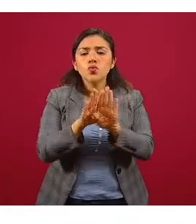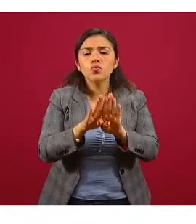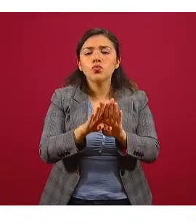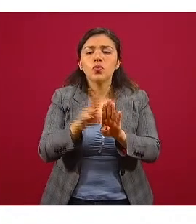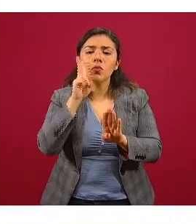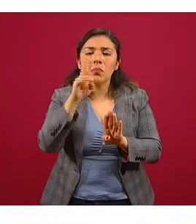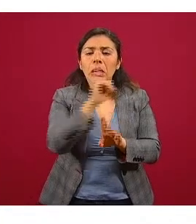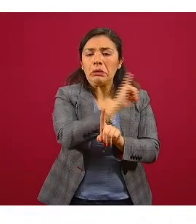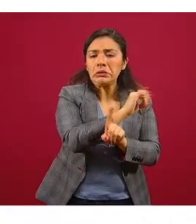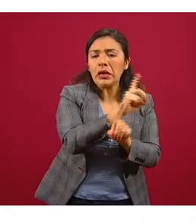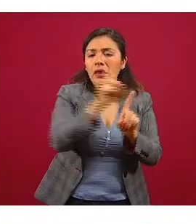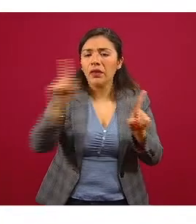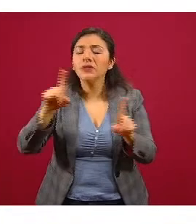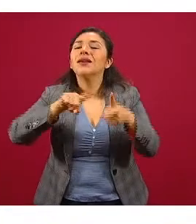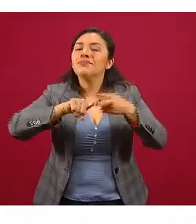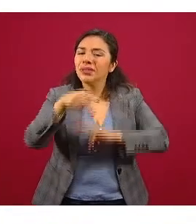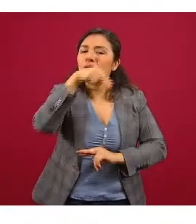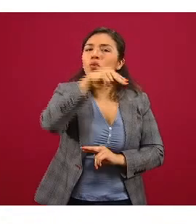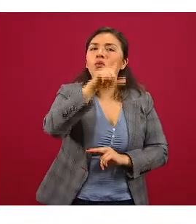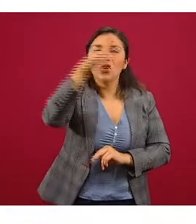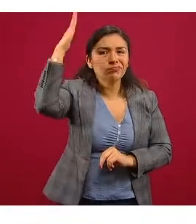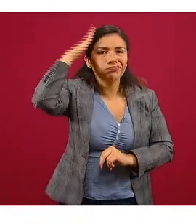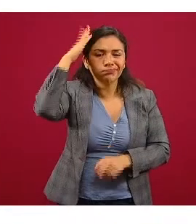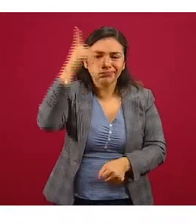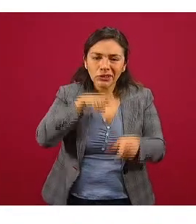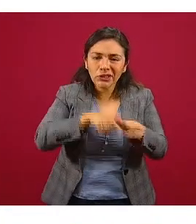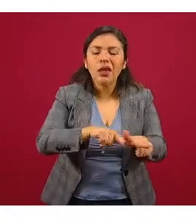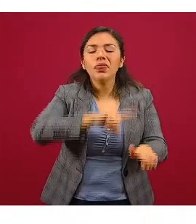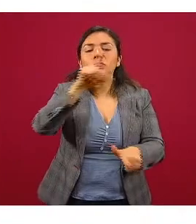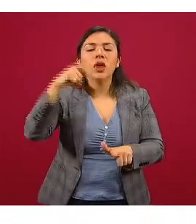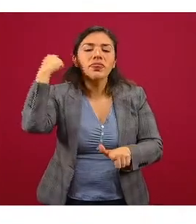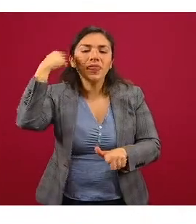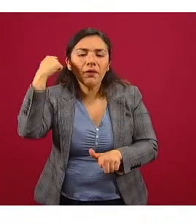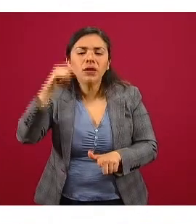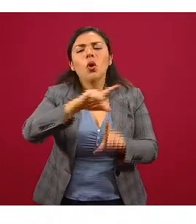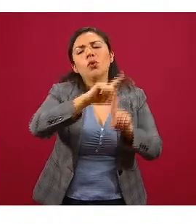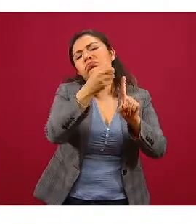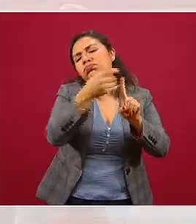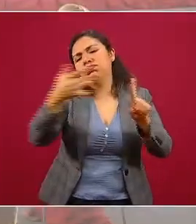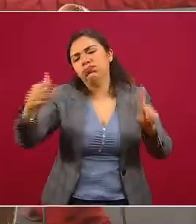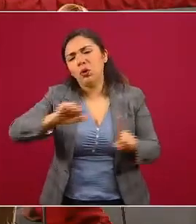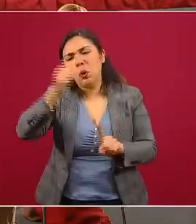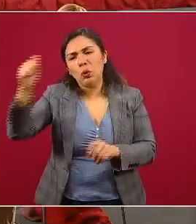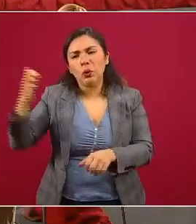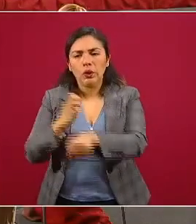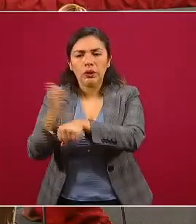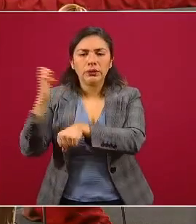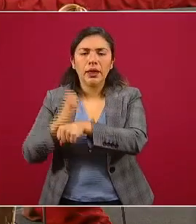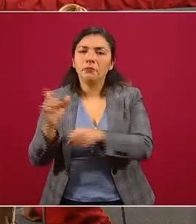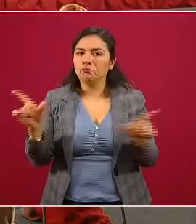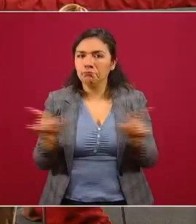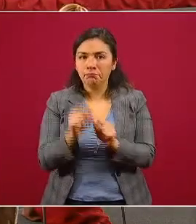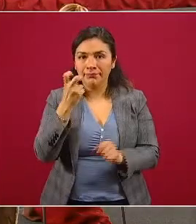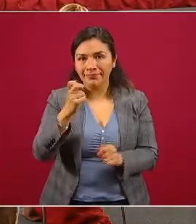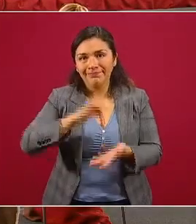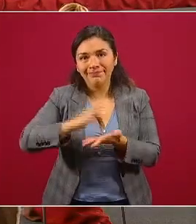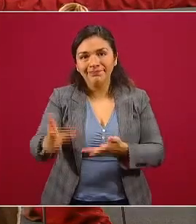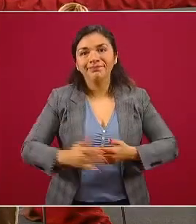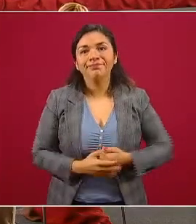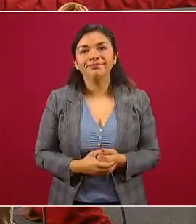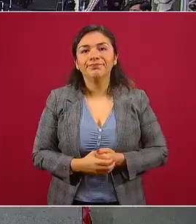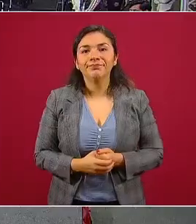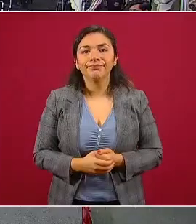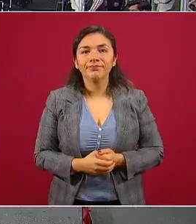derecha, nuevamente empezando con Nuevo León, sigue Tabasco y luego otras entidades. Esto es todo, presidente. Con su